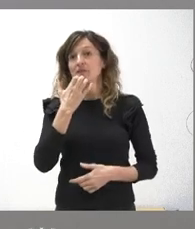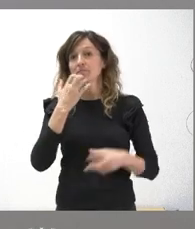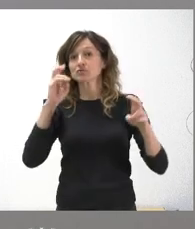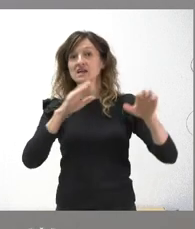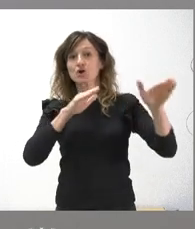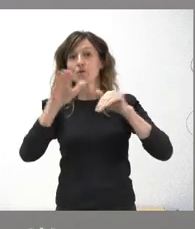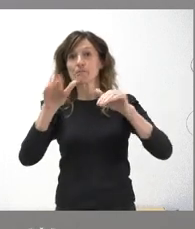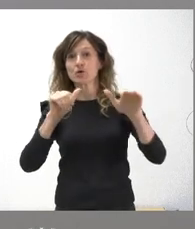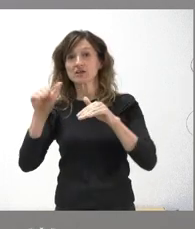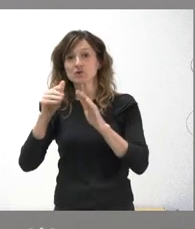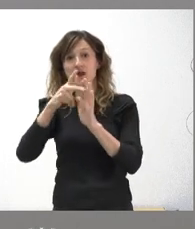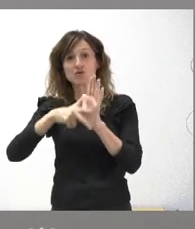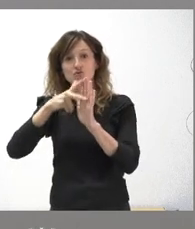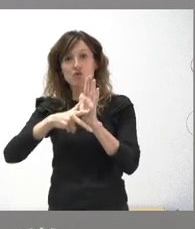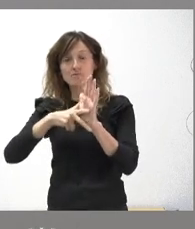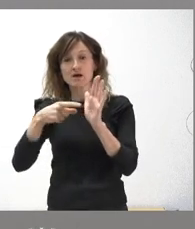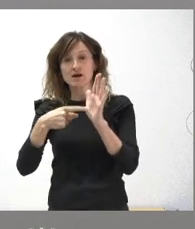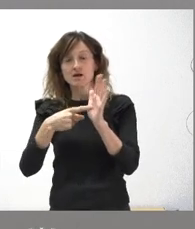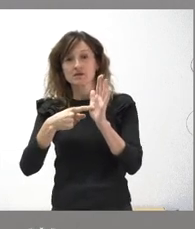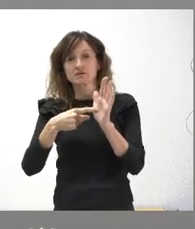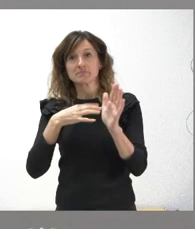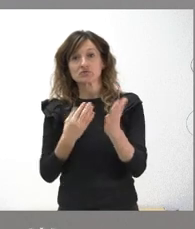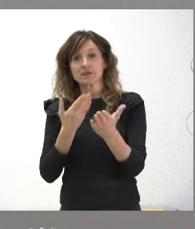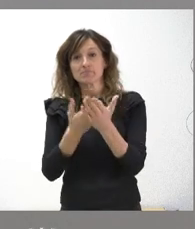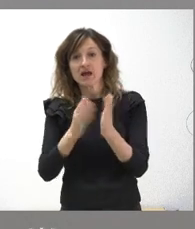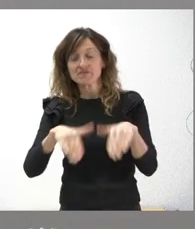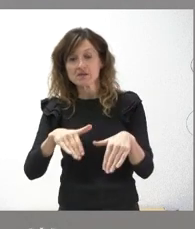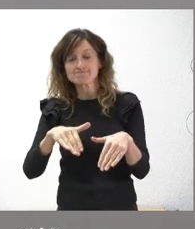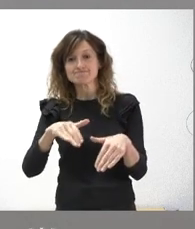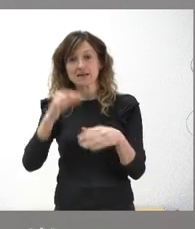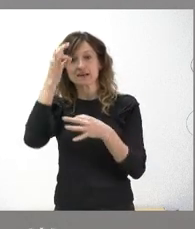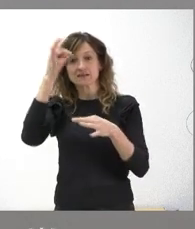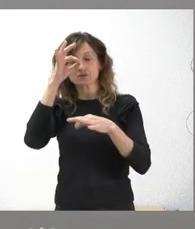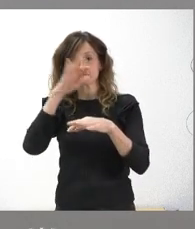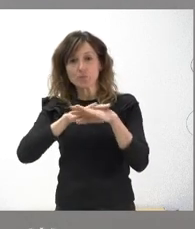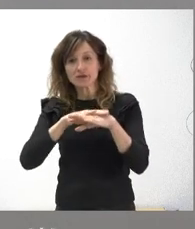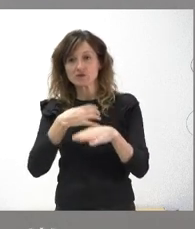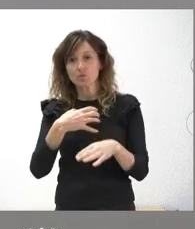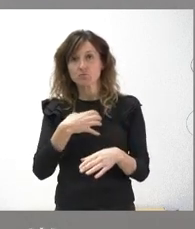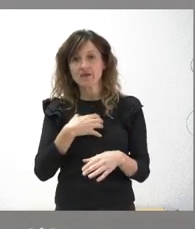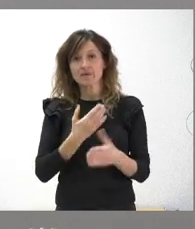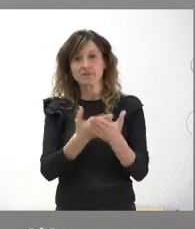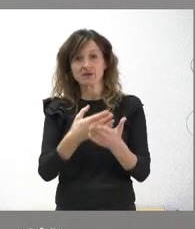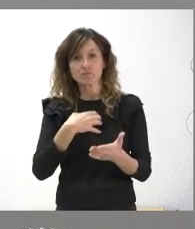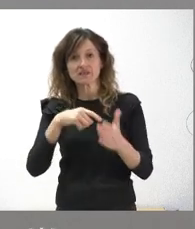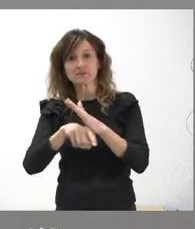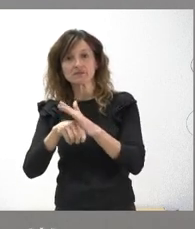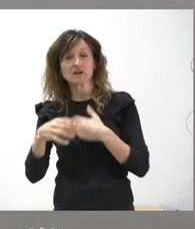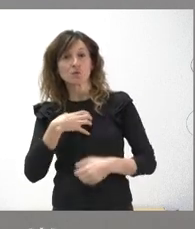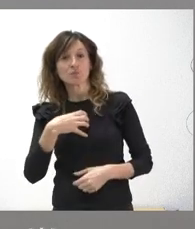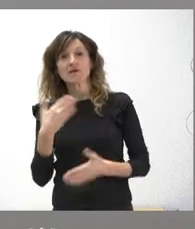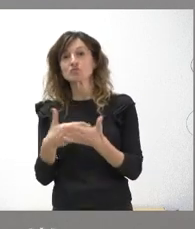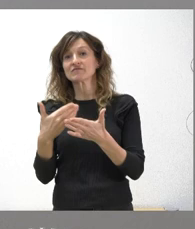convocatoria conforme unas bases que luego quien puede solicitar no lo puede solicitar o luego no lo puede cumplir o luego no lo puede tramitar o luego no lo puede